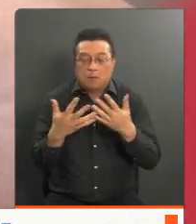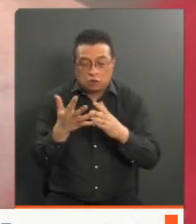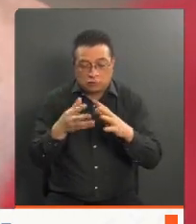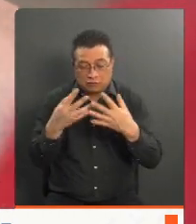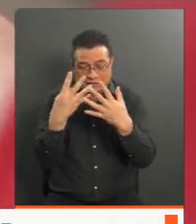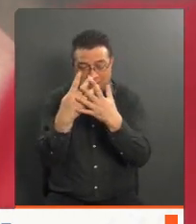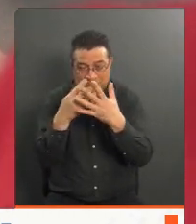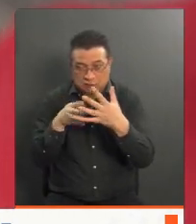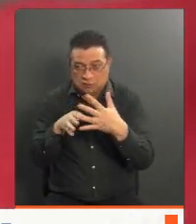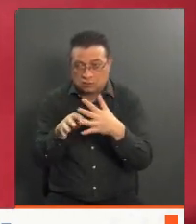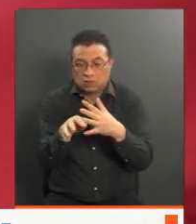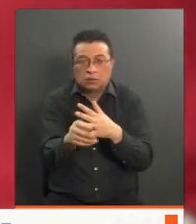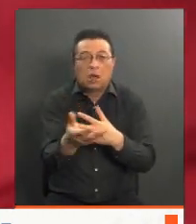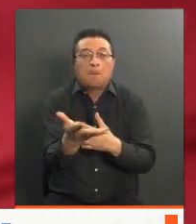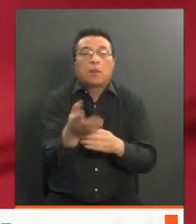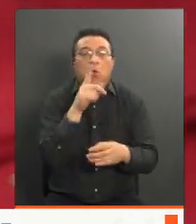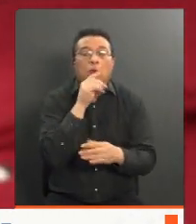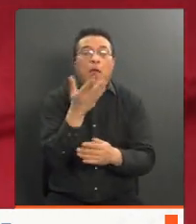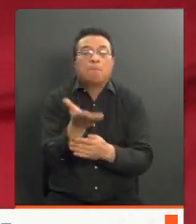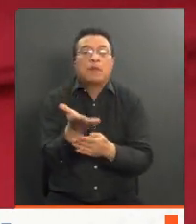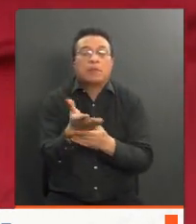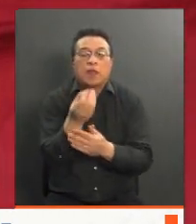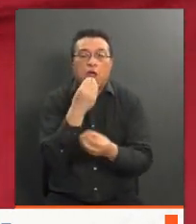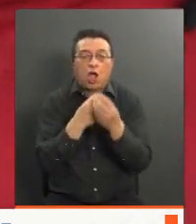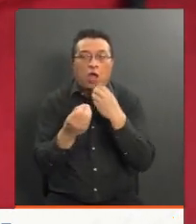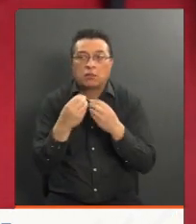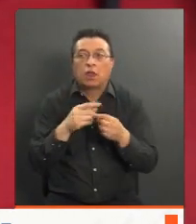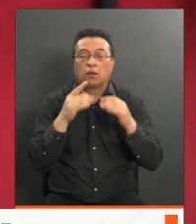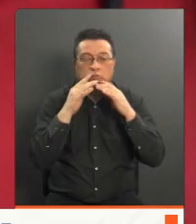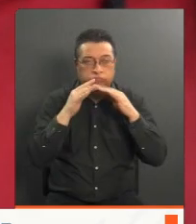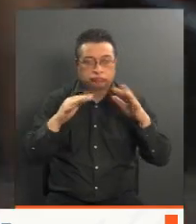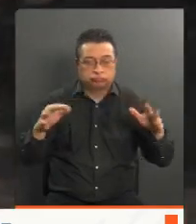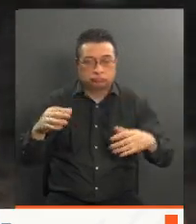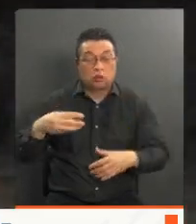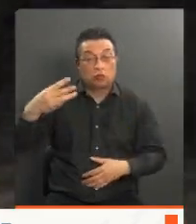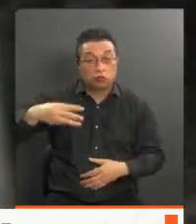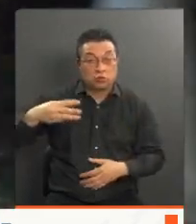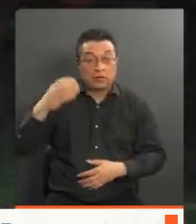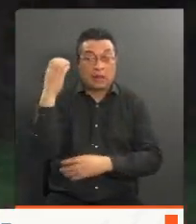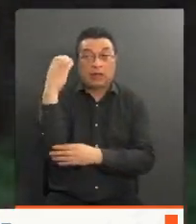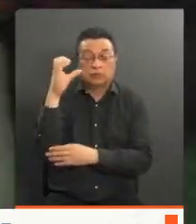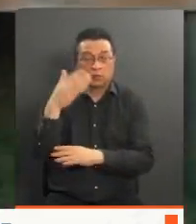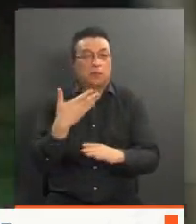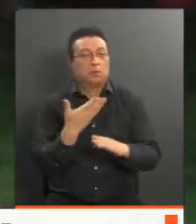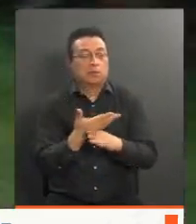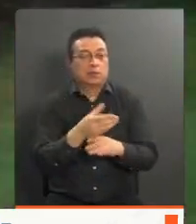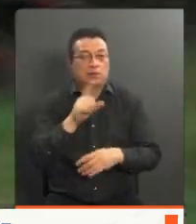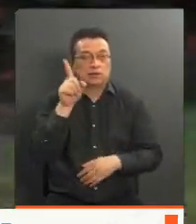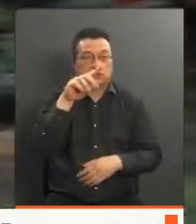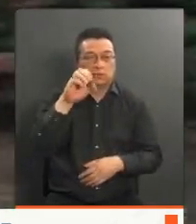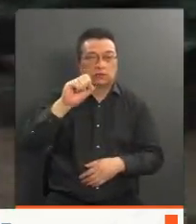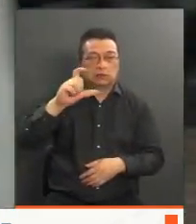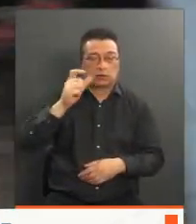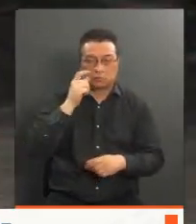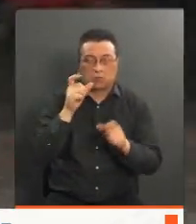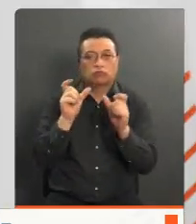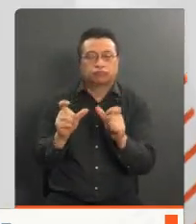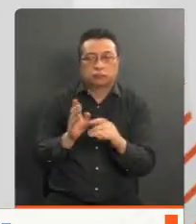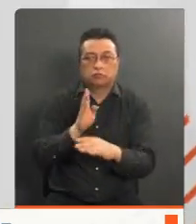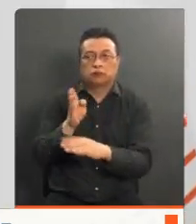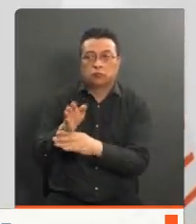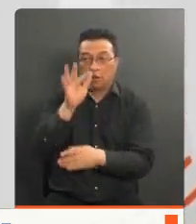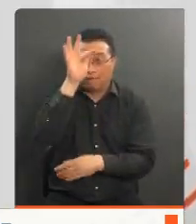para pedirme comida el vídeo se viralizó el municipio de la serena solicitud alza una fiscalización y apenas llegaron los